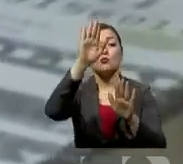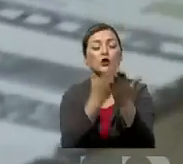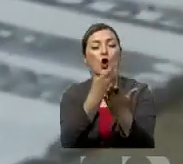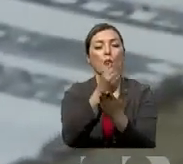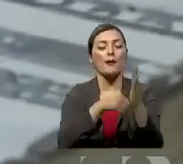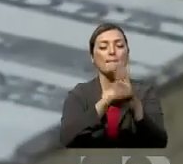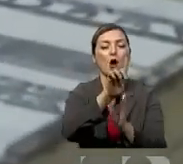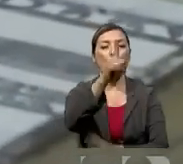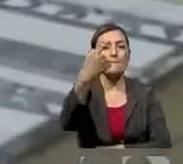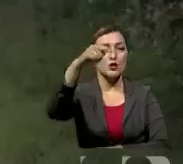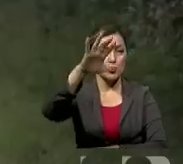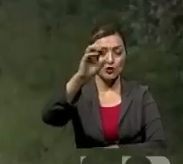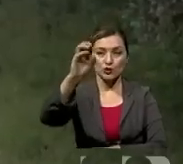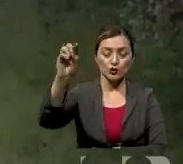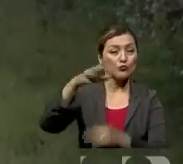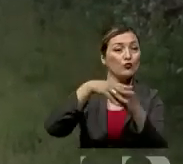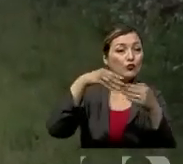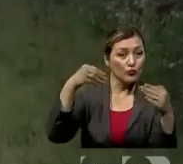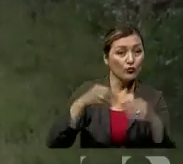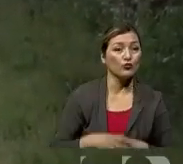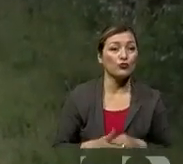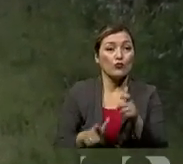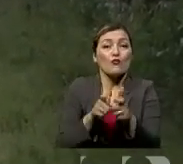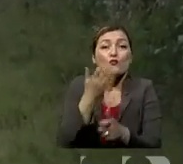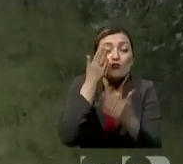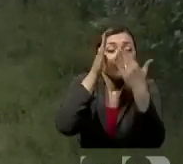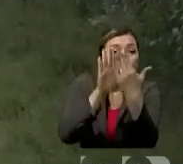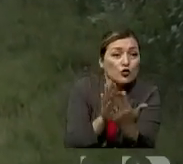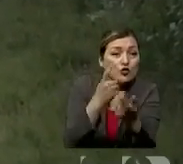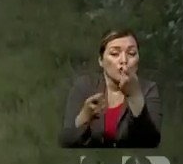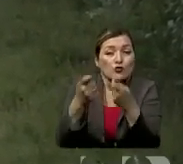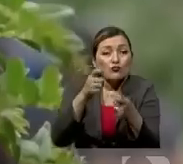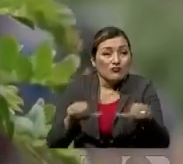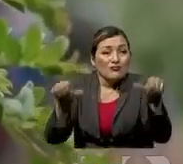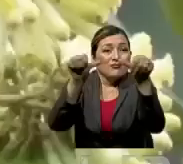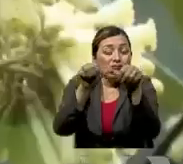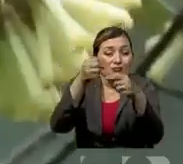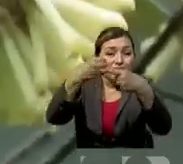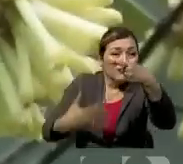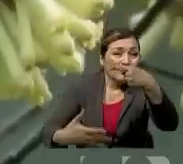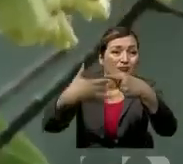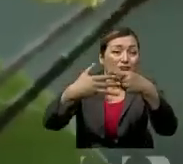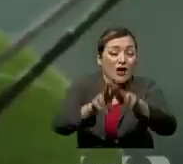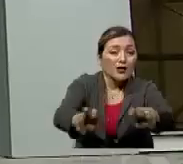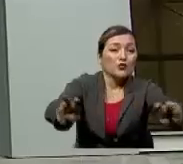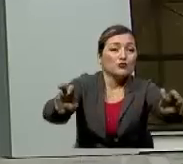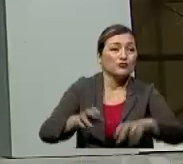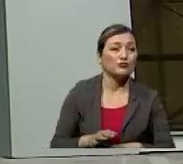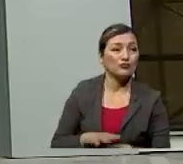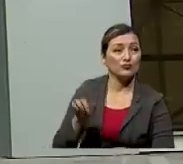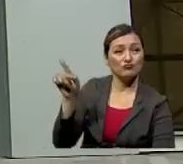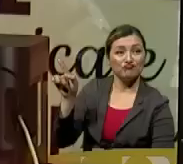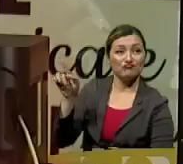de $1,500,000. Argumentan que quienes deben responder por vender un área de esas características naturales